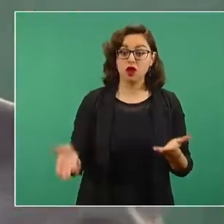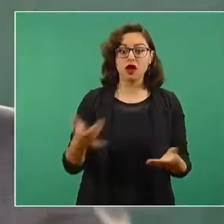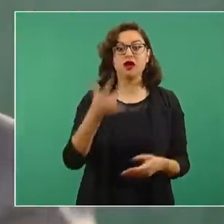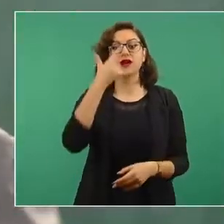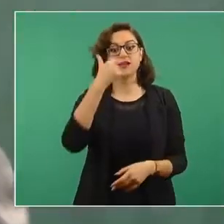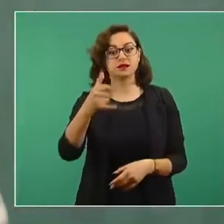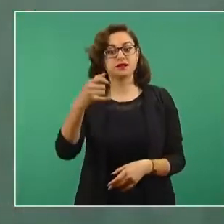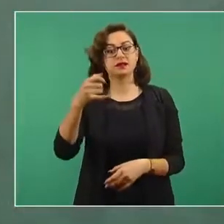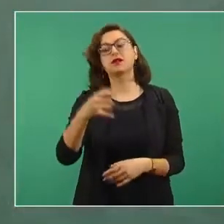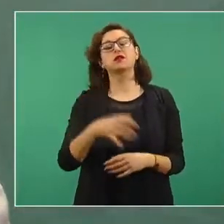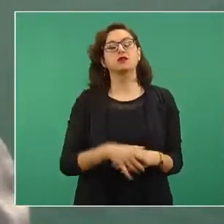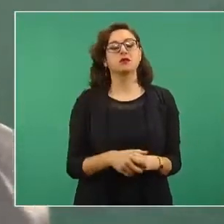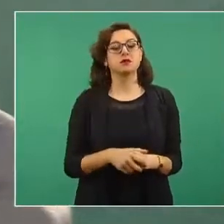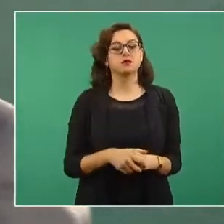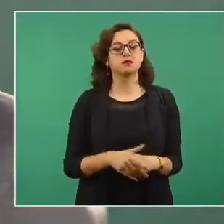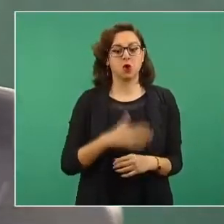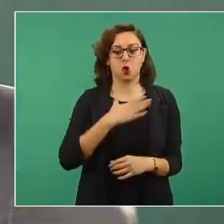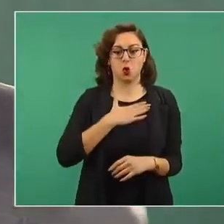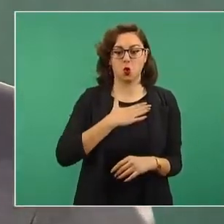tiene que